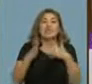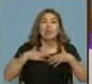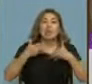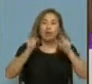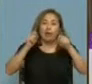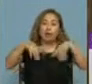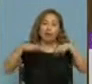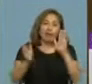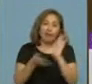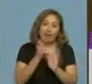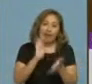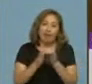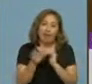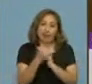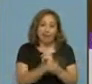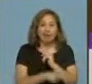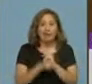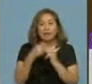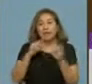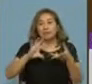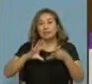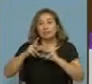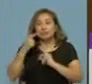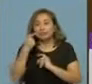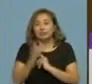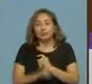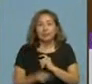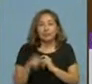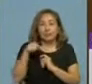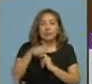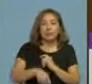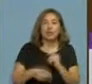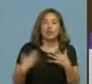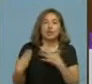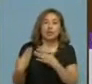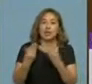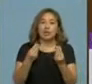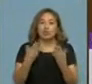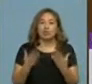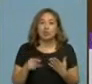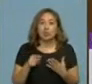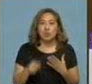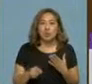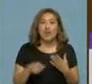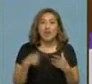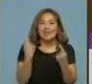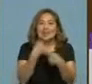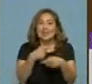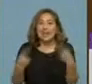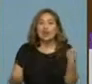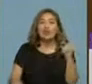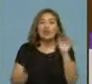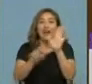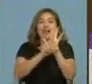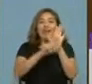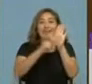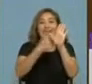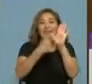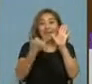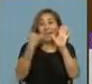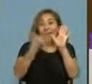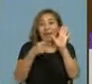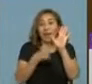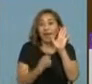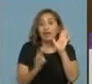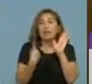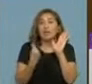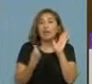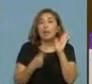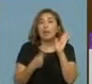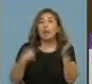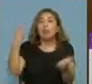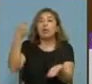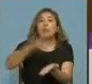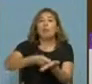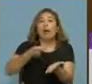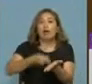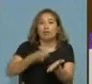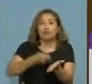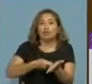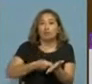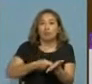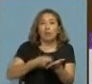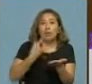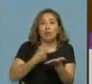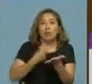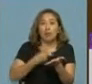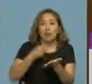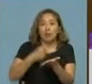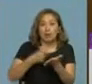también. De alguna manera nos permite esta herramienta legal producir el cobro de seguro de